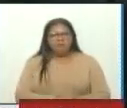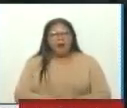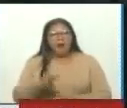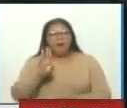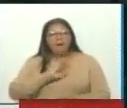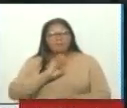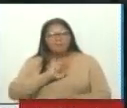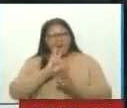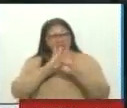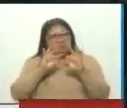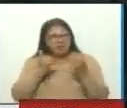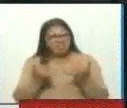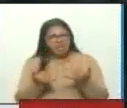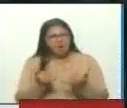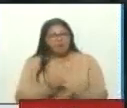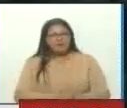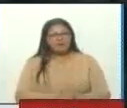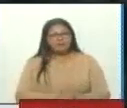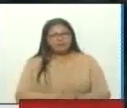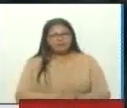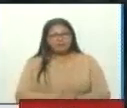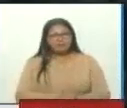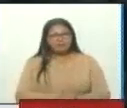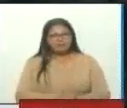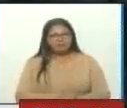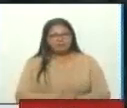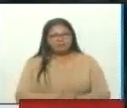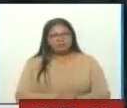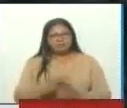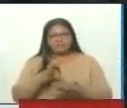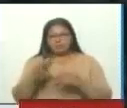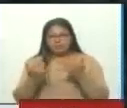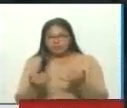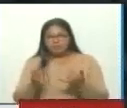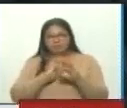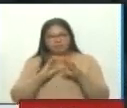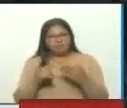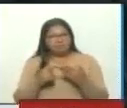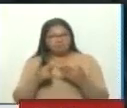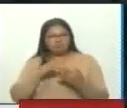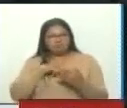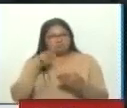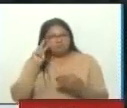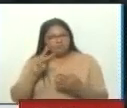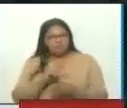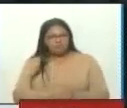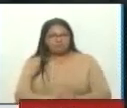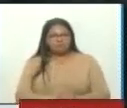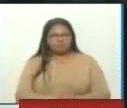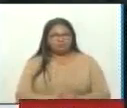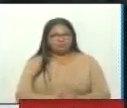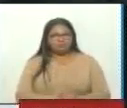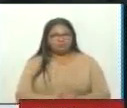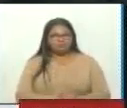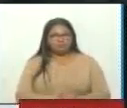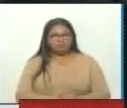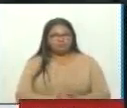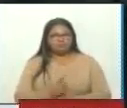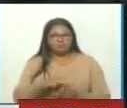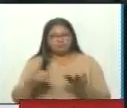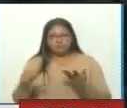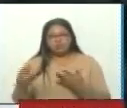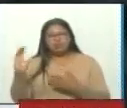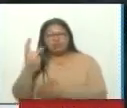de la radio. Sí, claro. Porque dejamos que las ondas hercianas de otros países, por ejemplo, de Colombia, nos lleguen